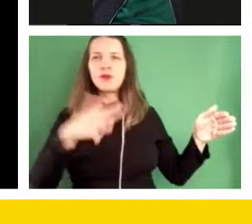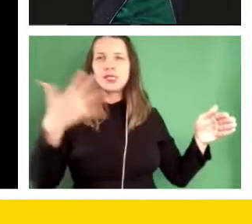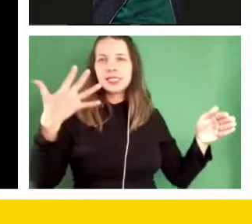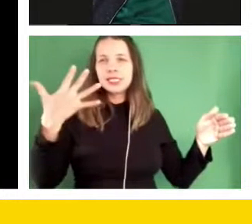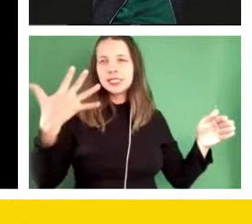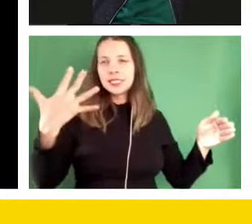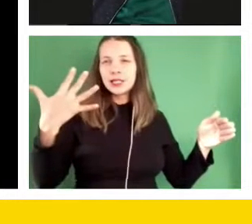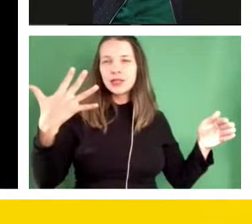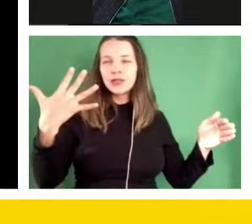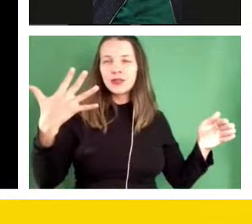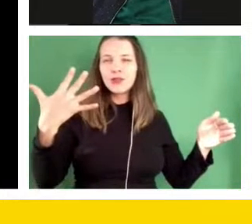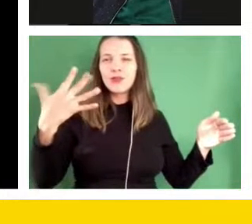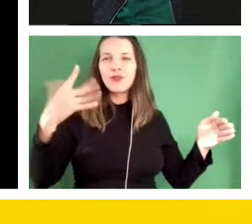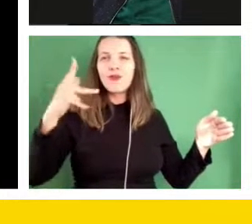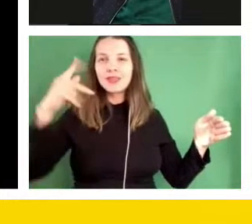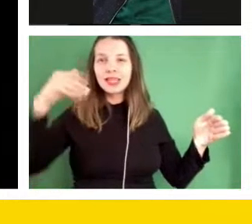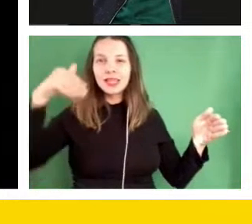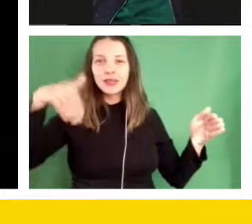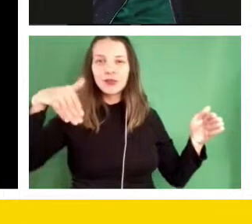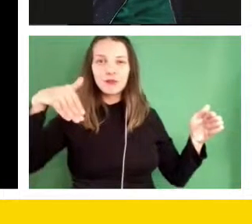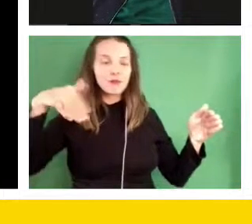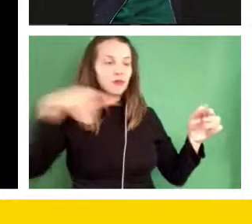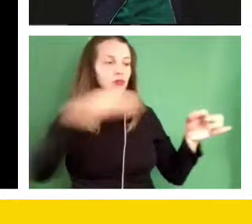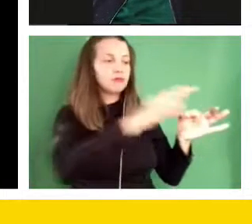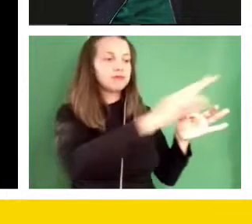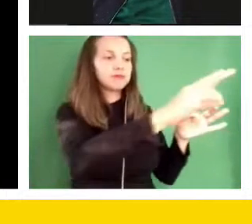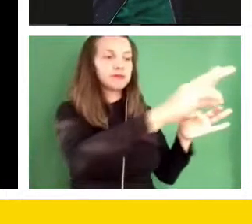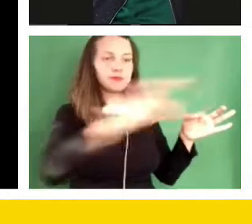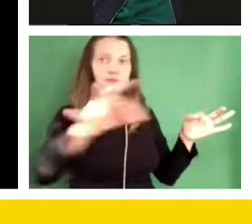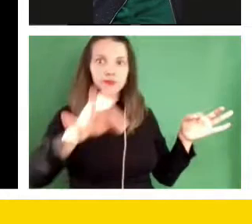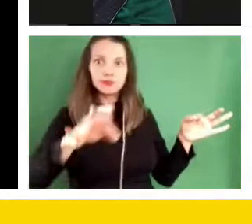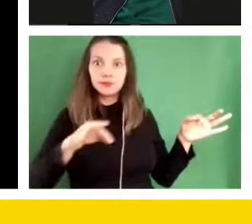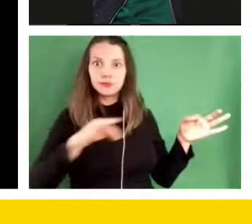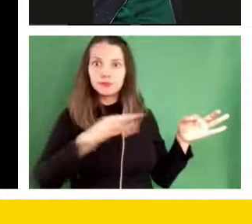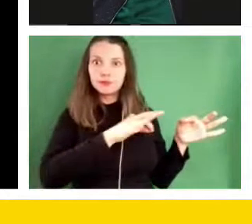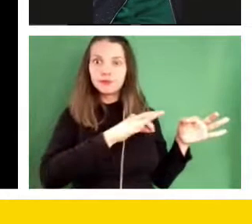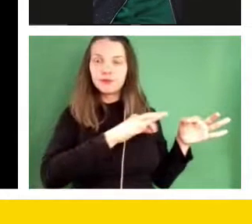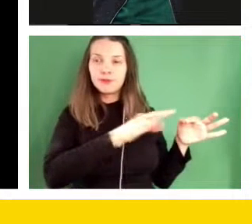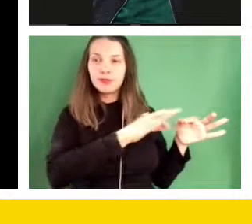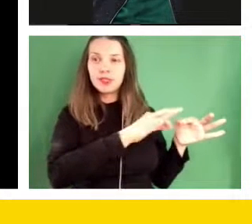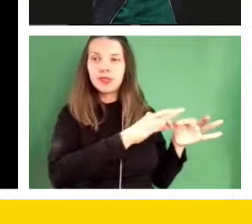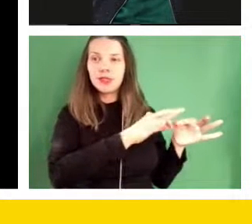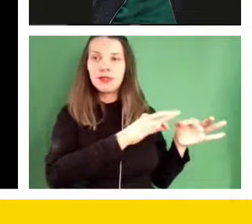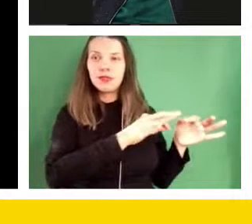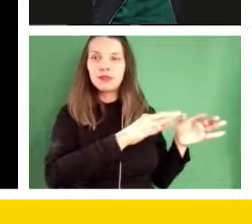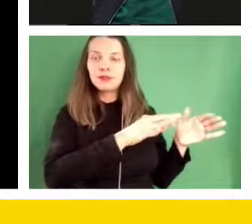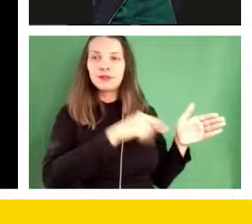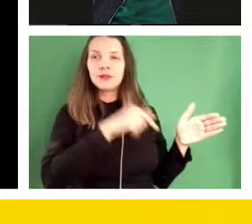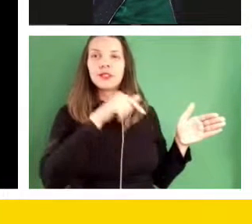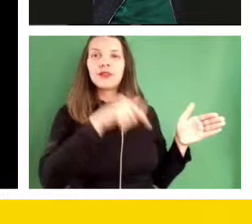16 subsectores, y hay 28 urbanizaciones desarrolladas.